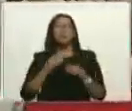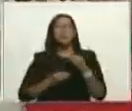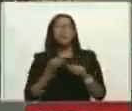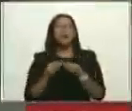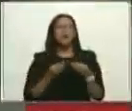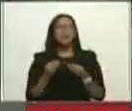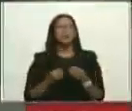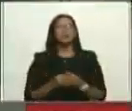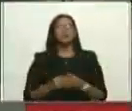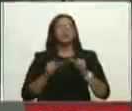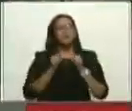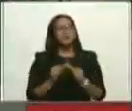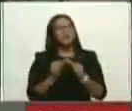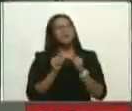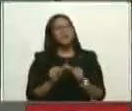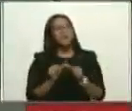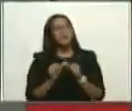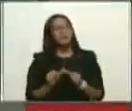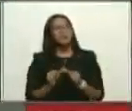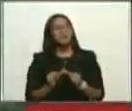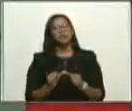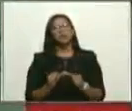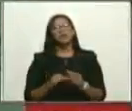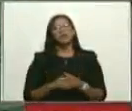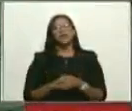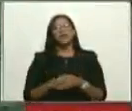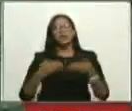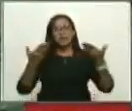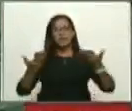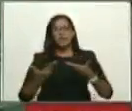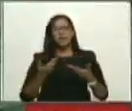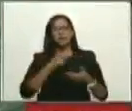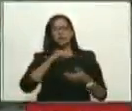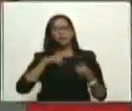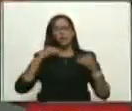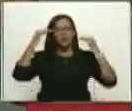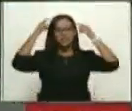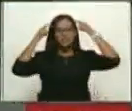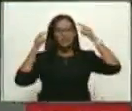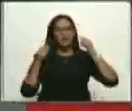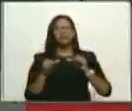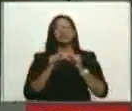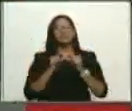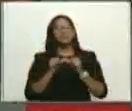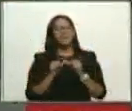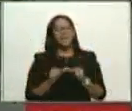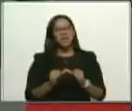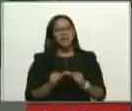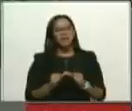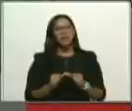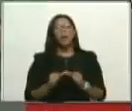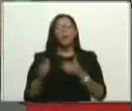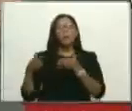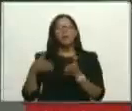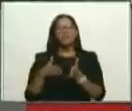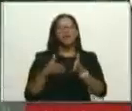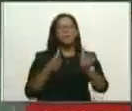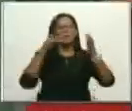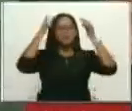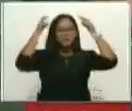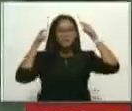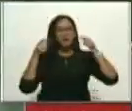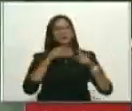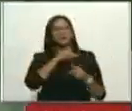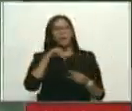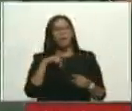afortunadamente, siguiendo el legado de nuestro comandante Chávez, siguiendo por el camino de Chávez, que es el camino nuestro, el camino